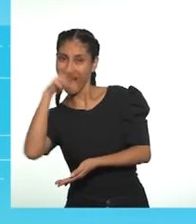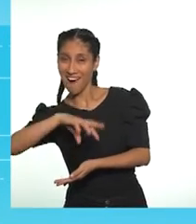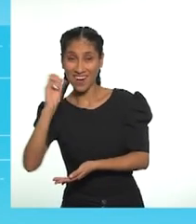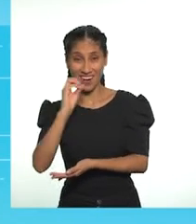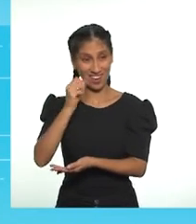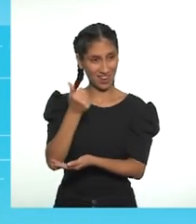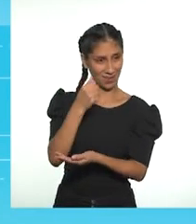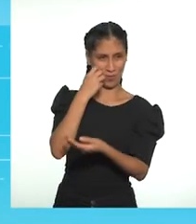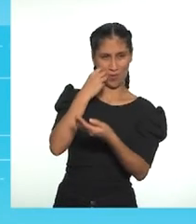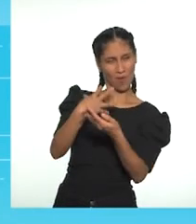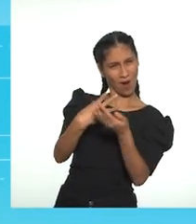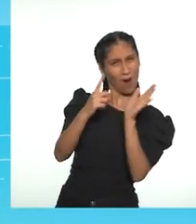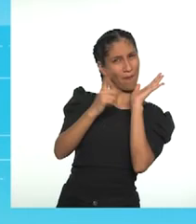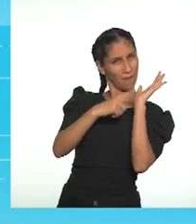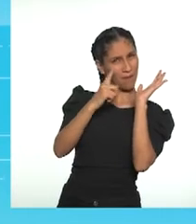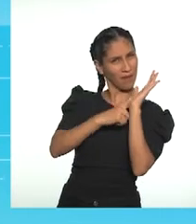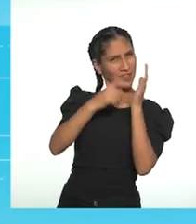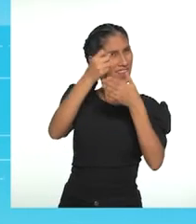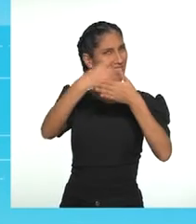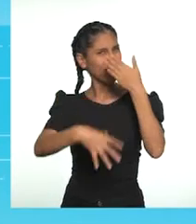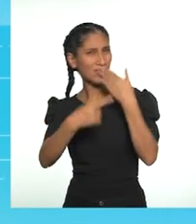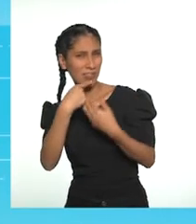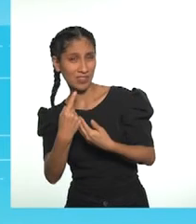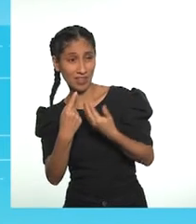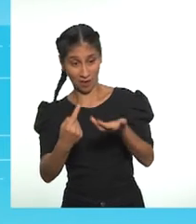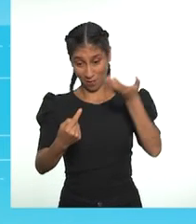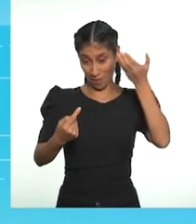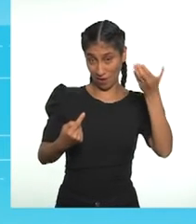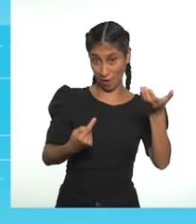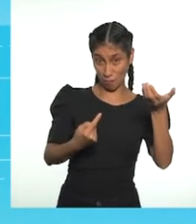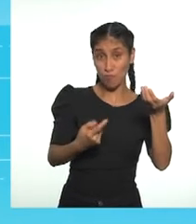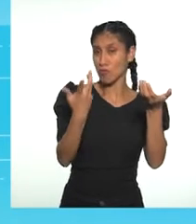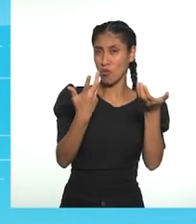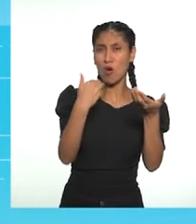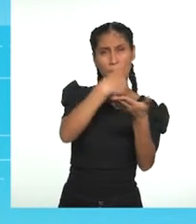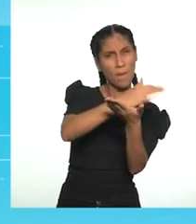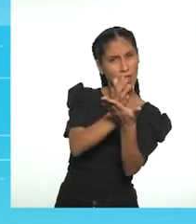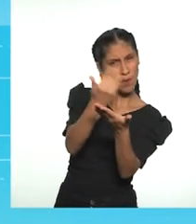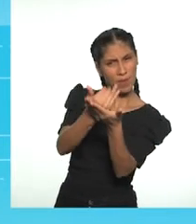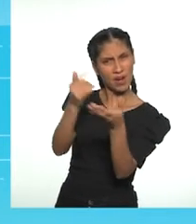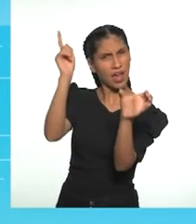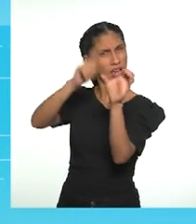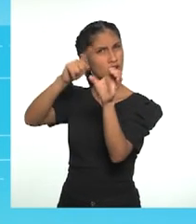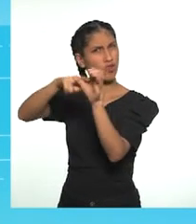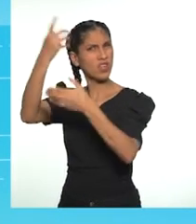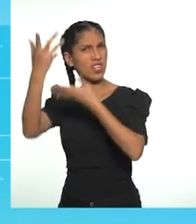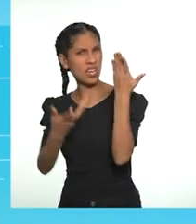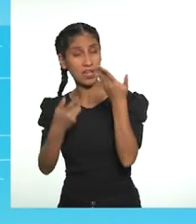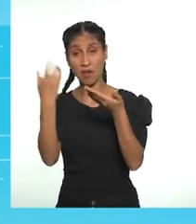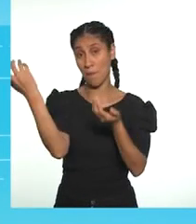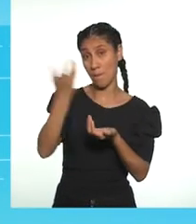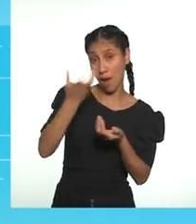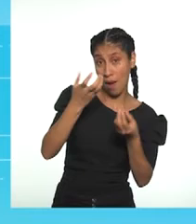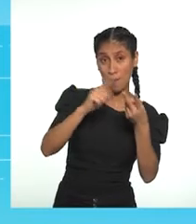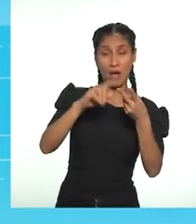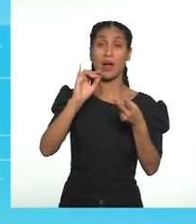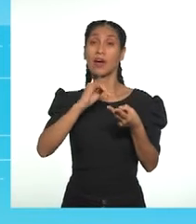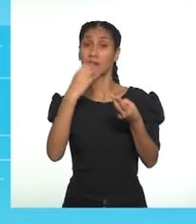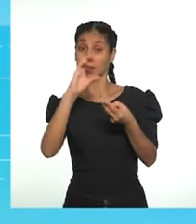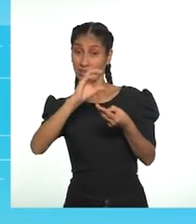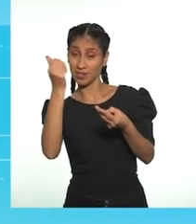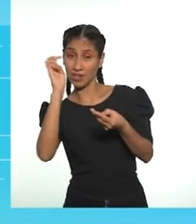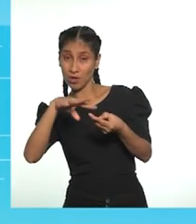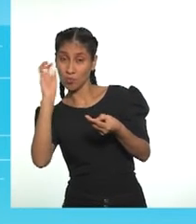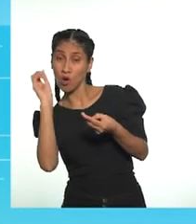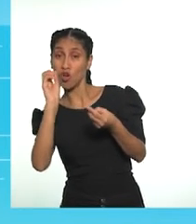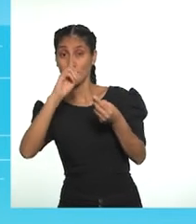pachamanca. Veamos. Podemos ver que el texto indica a un lado los ingredientes que se requieren, como la papa yungay, el camote